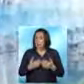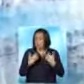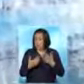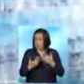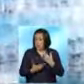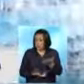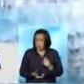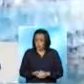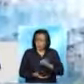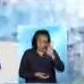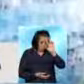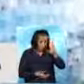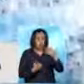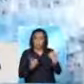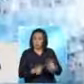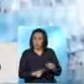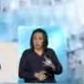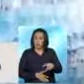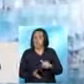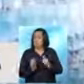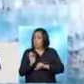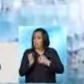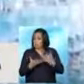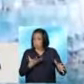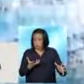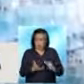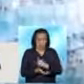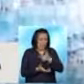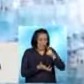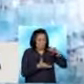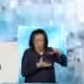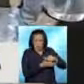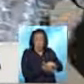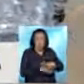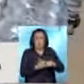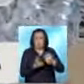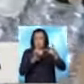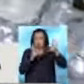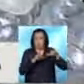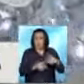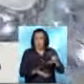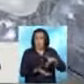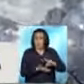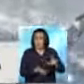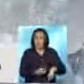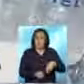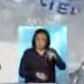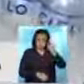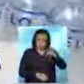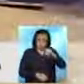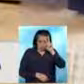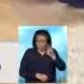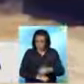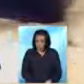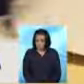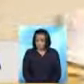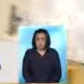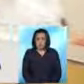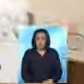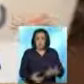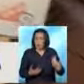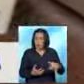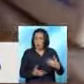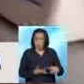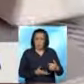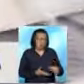gracias, compañeros. El Cusco se puso de pie con nuestros hermanos afectados por las inundaciones, lluvias y huaicos en Lima y en el norte del país. En una